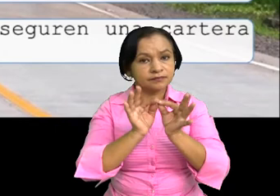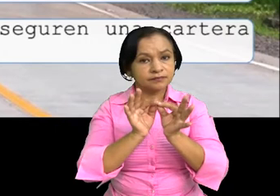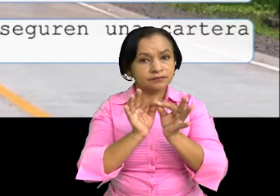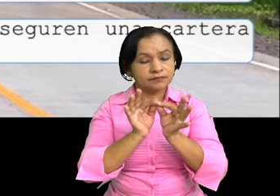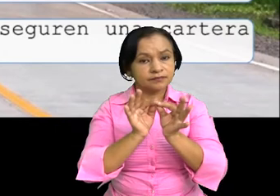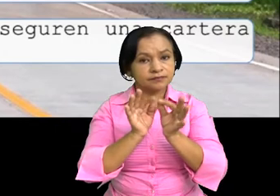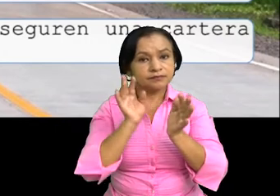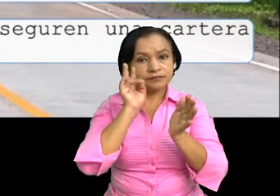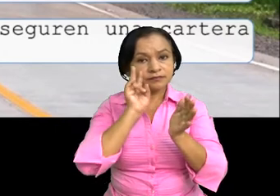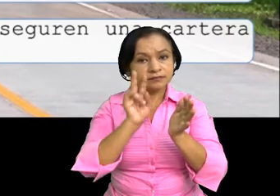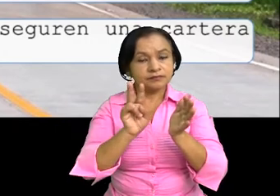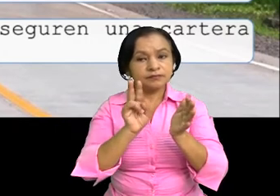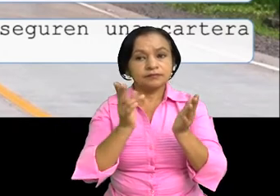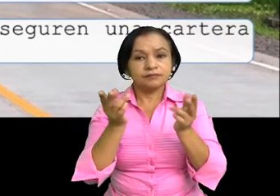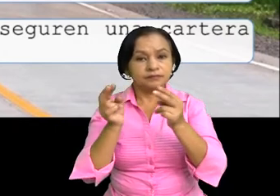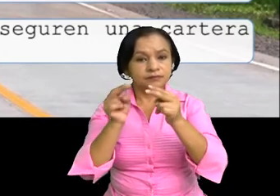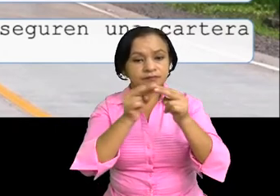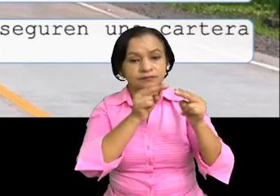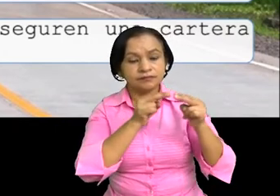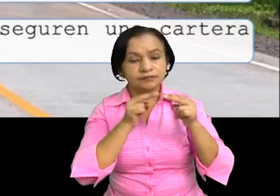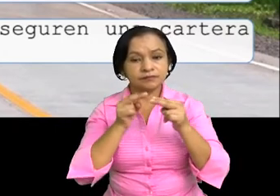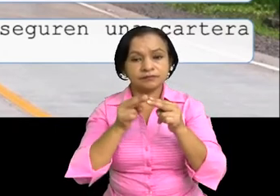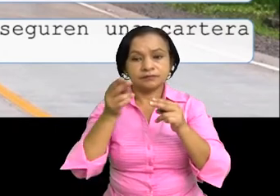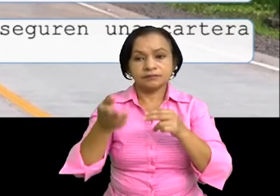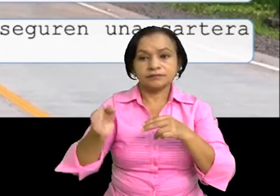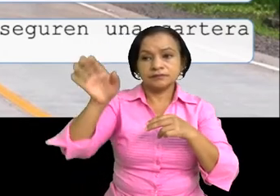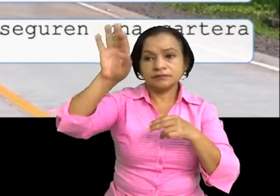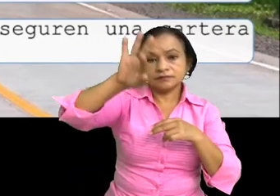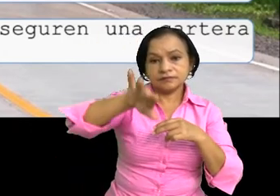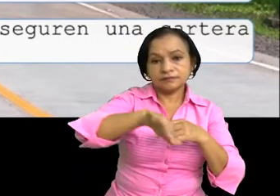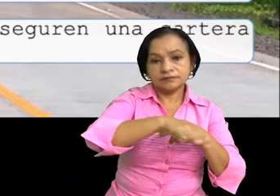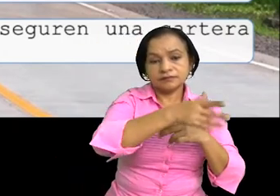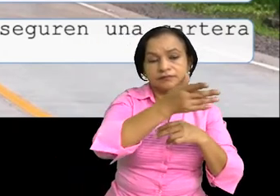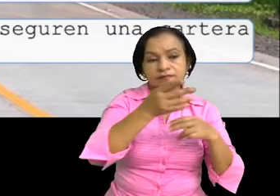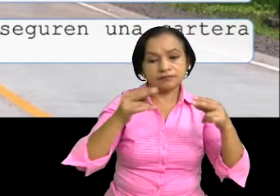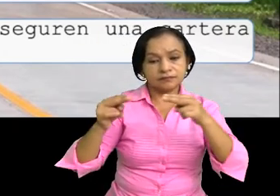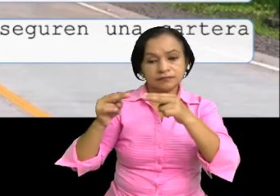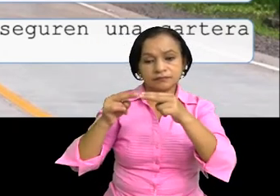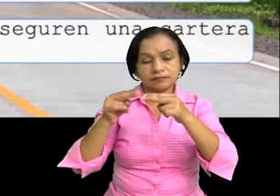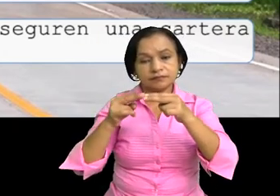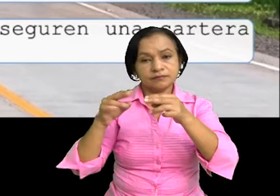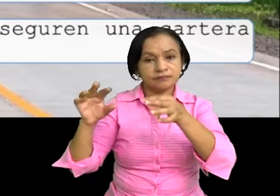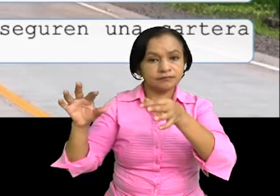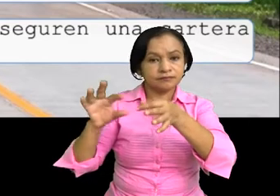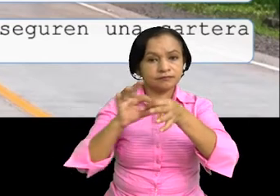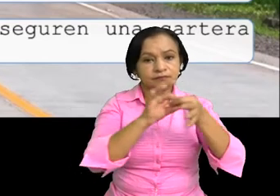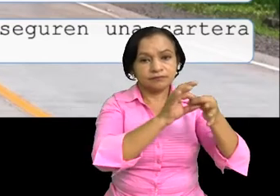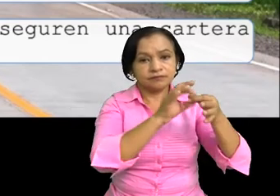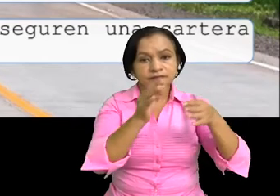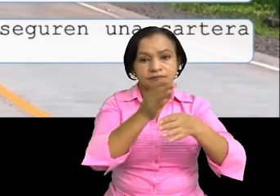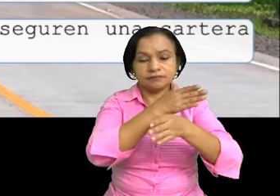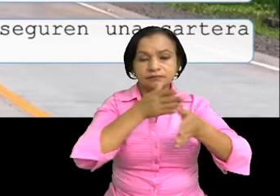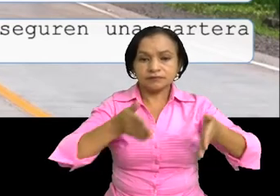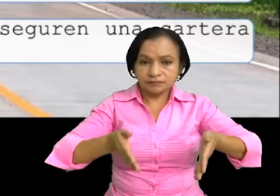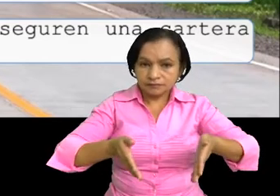un trascendental impacto en la conexión interoceánica de Nicaragua. Ya hemos hablado de la